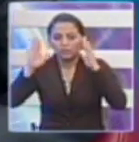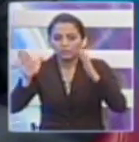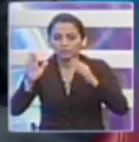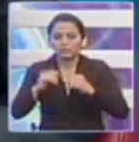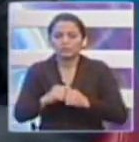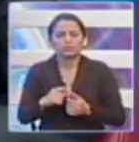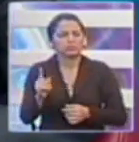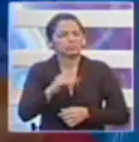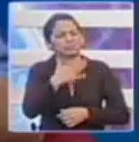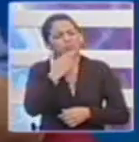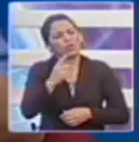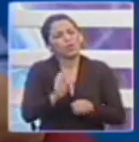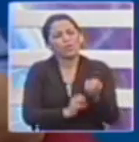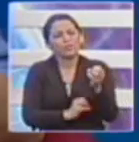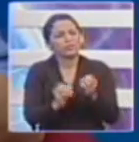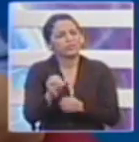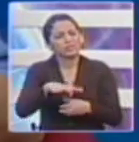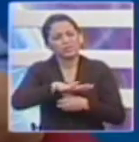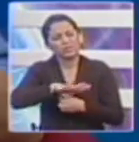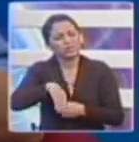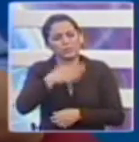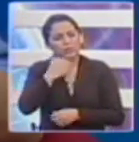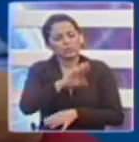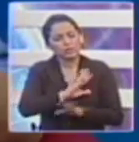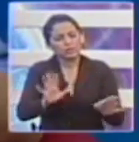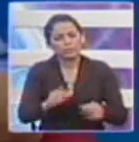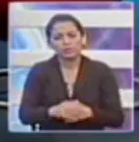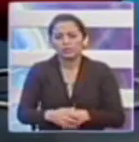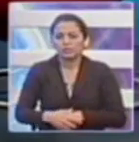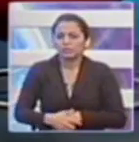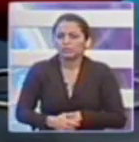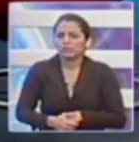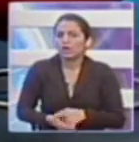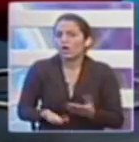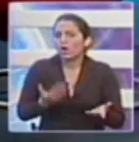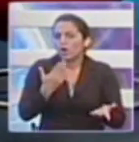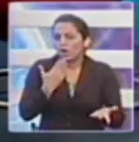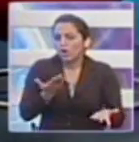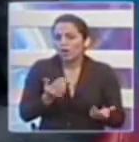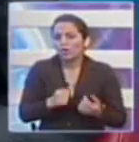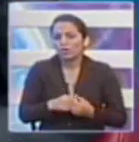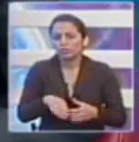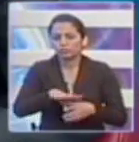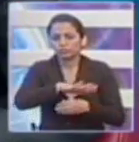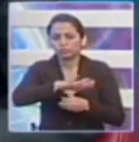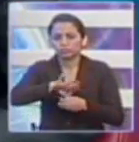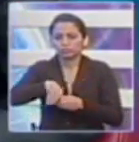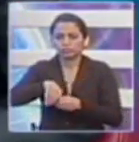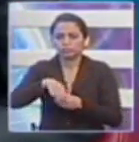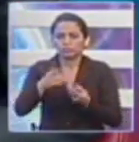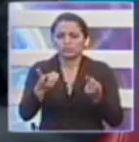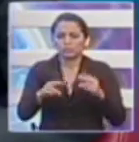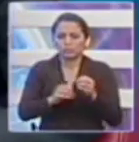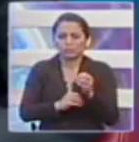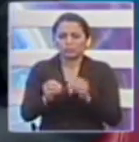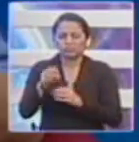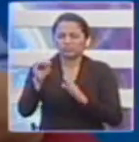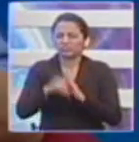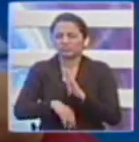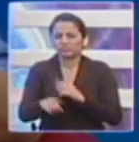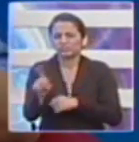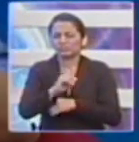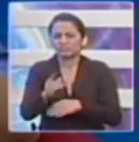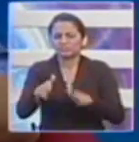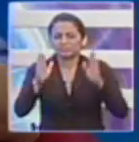en el consulado. Ya las oficinas ya han fracasado. Necesitamos... Entonces, si fracasan las oficinas en las embajadas, en los consulados, fracasan las... El Ministerio de los Migrantes